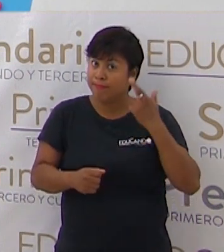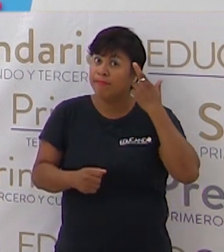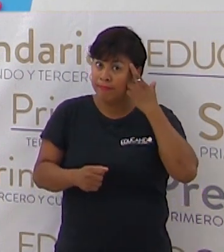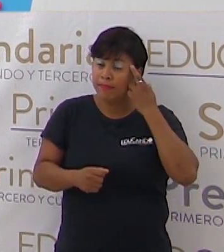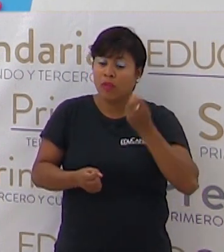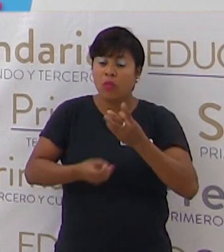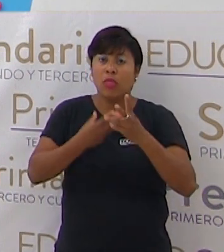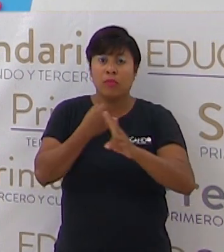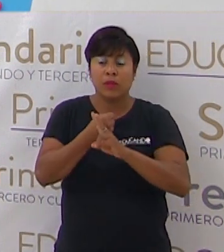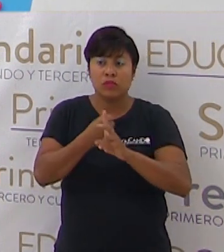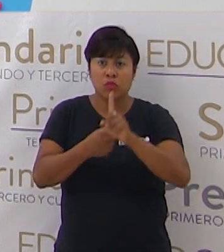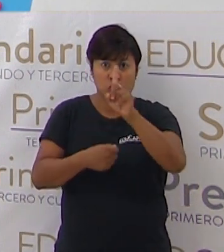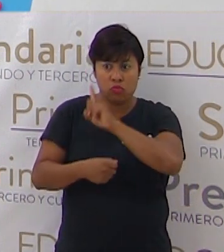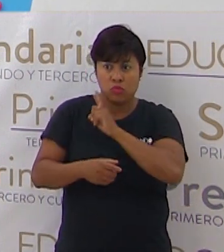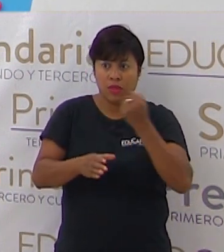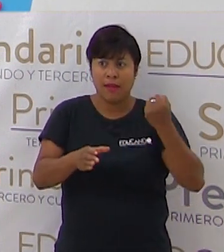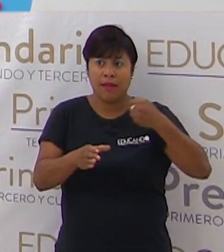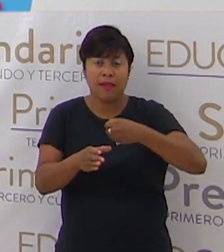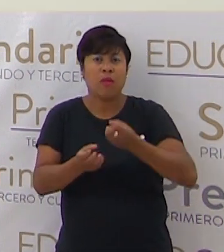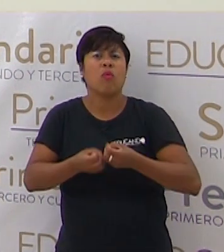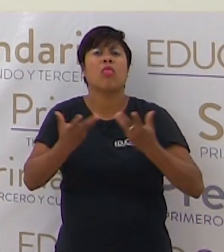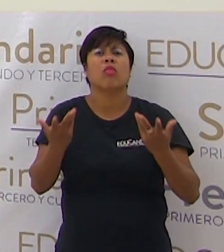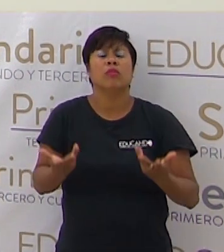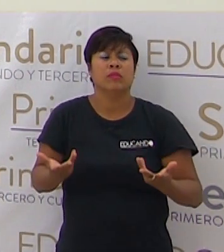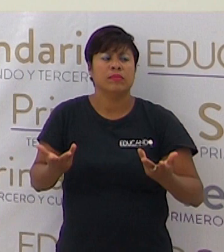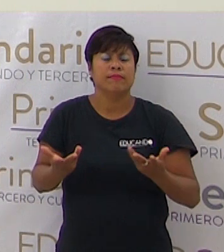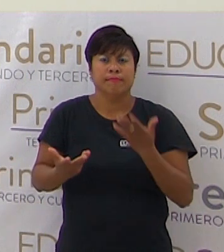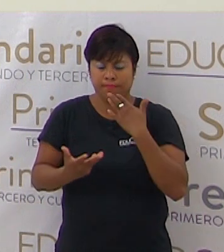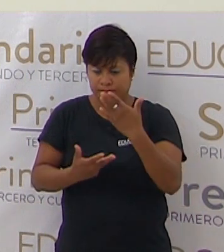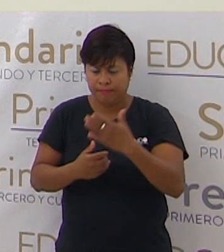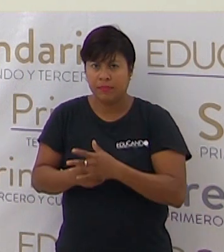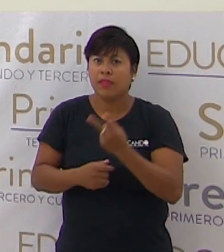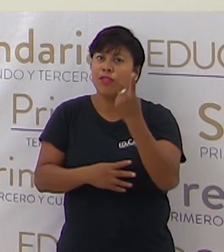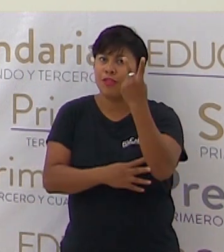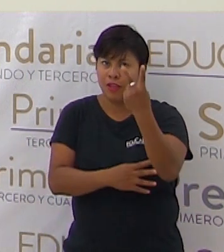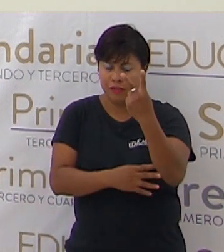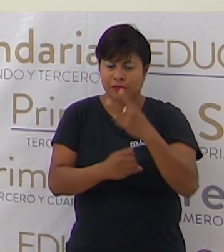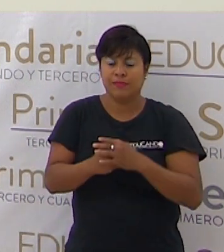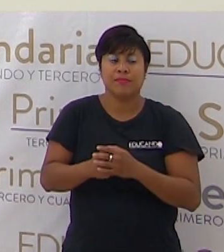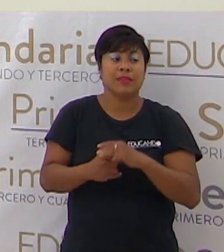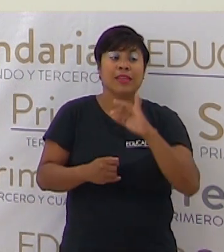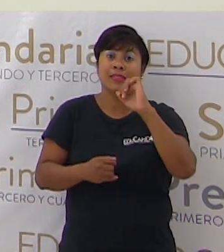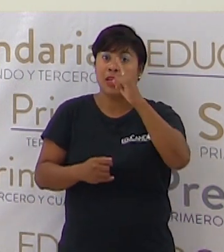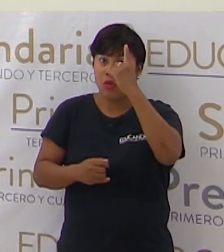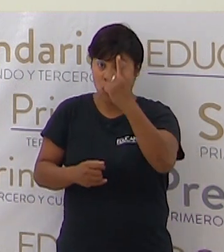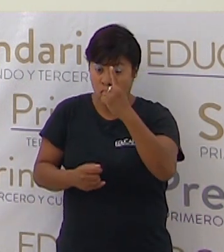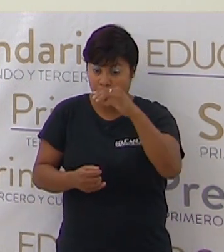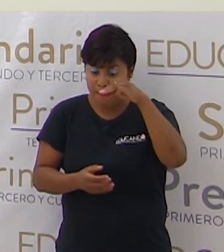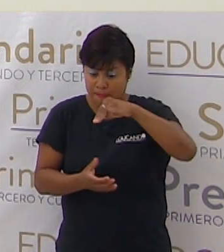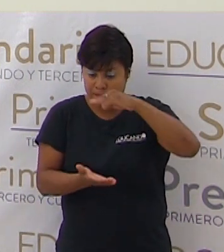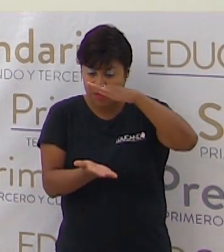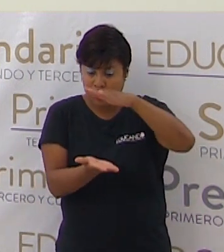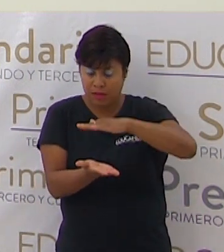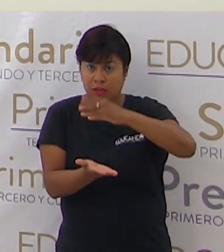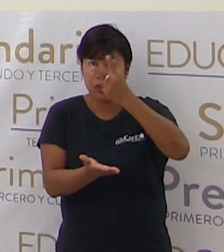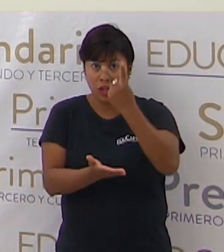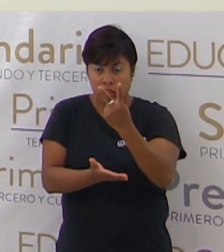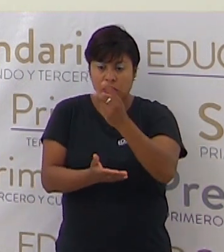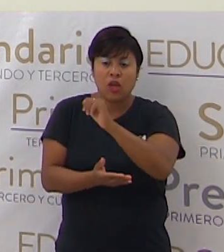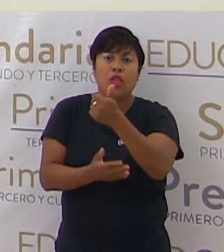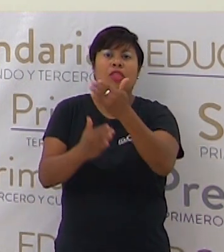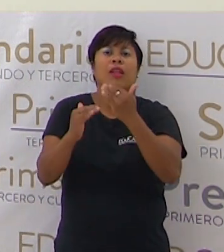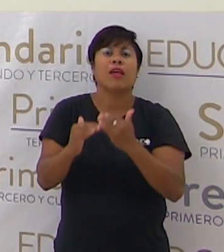¿Recuerdas cuántos vasitos le caben a una jarrita? ¿Cuántos? Muy bien, 2. Si a una le caben 2, ¿a la otra le